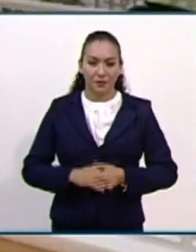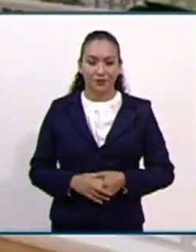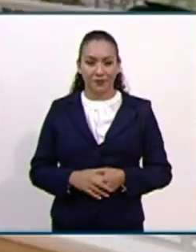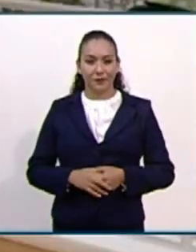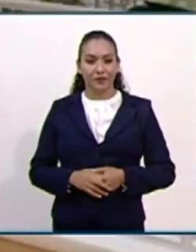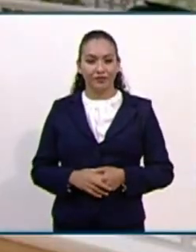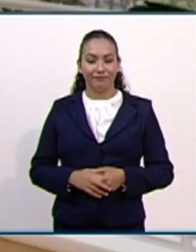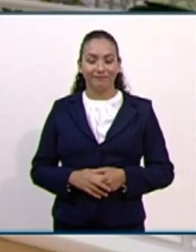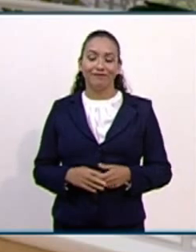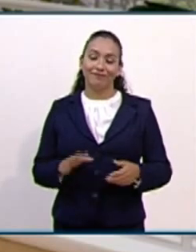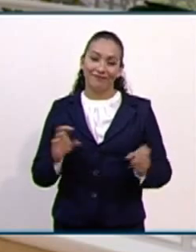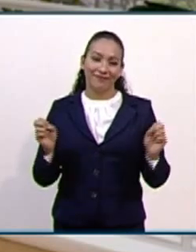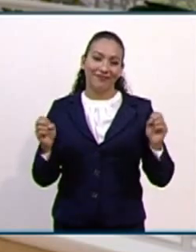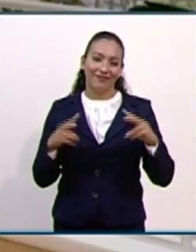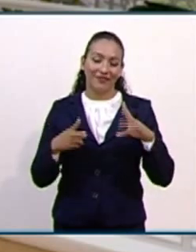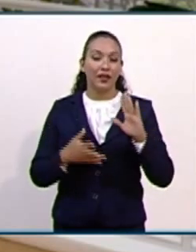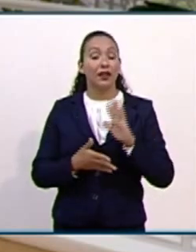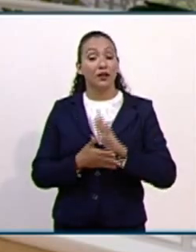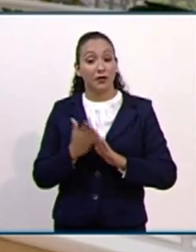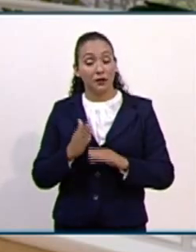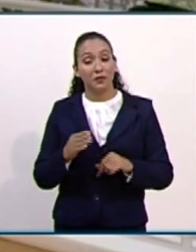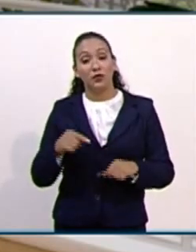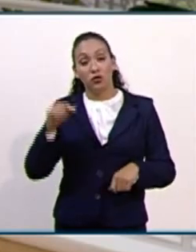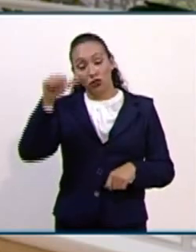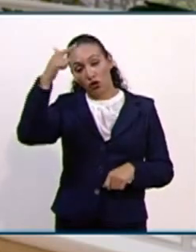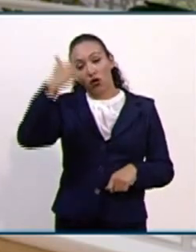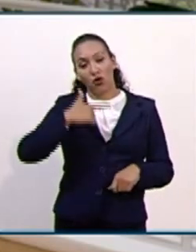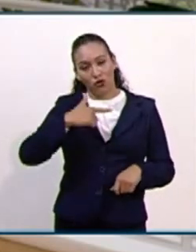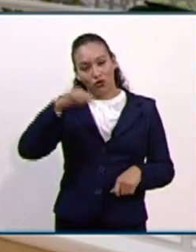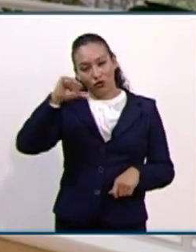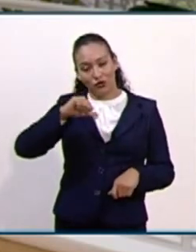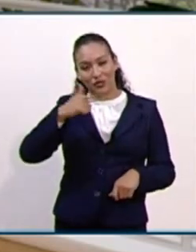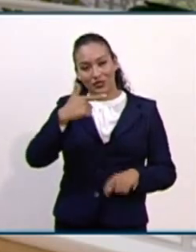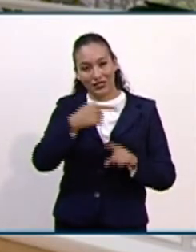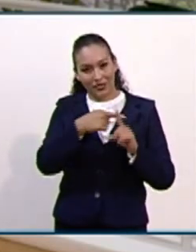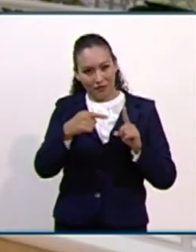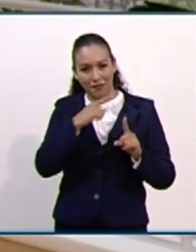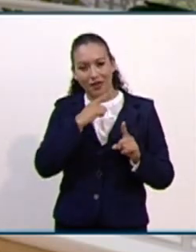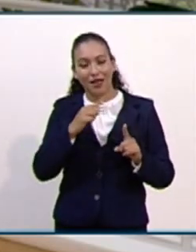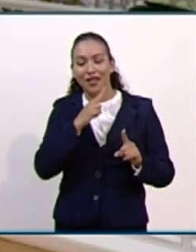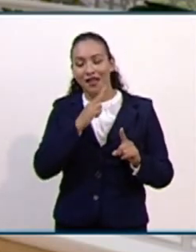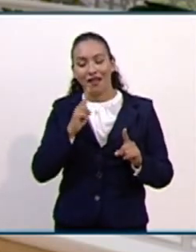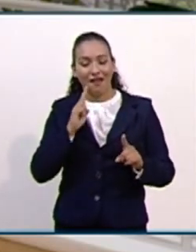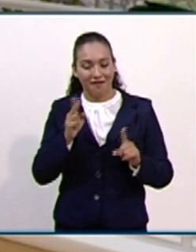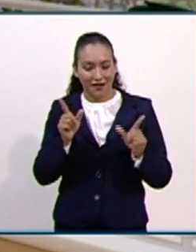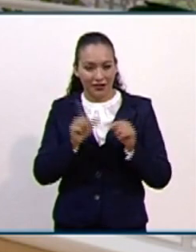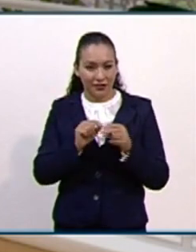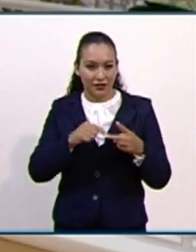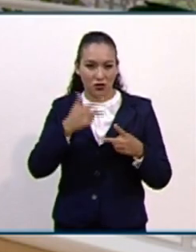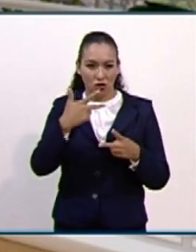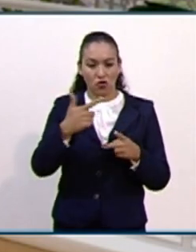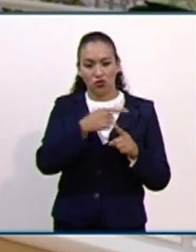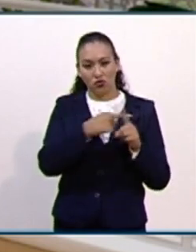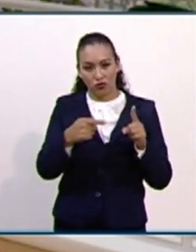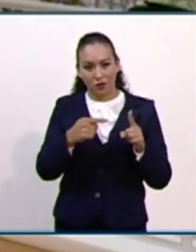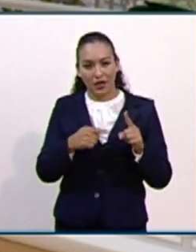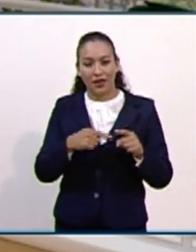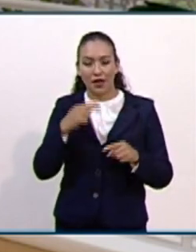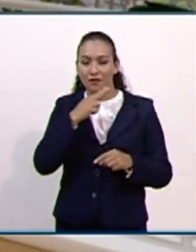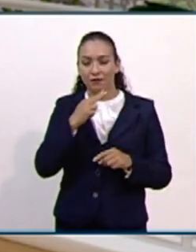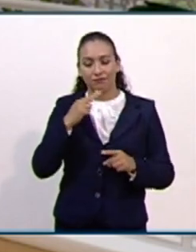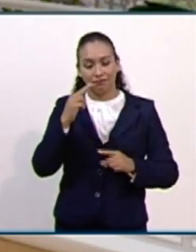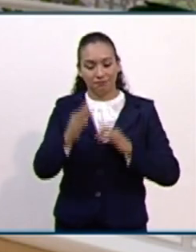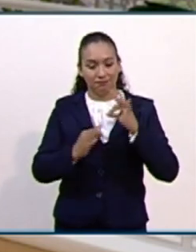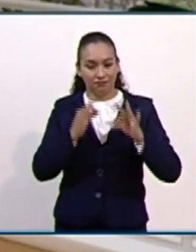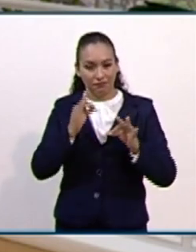Ya nos vamos, pero siga a las 19:30 horas nuestro avance informativo y a las 8:30 de la noche el noticiario nocturno.